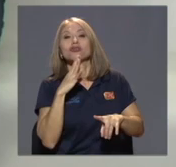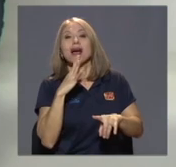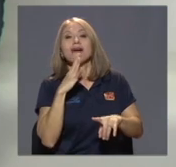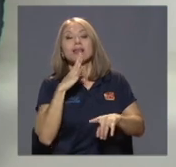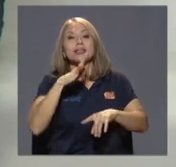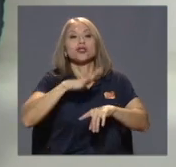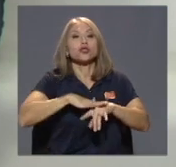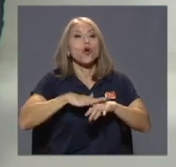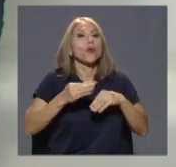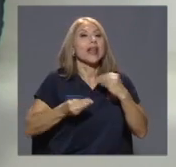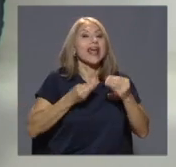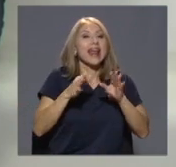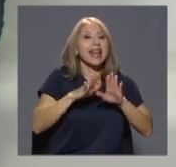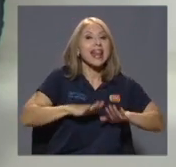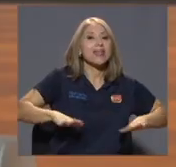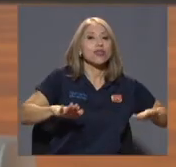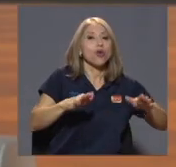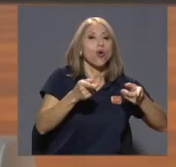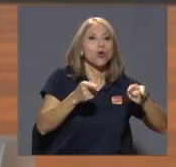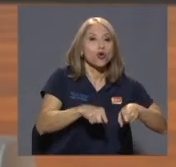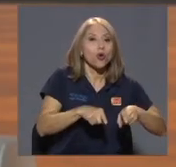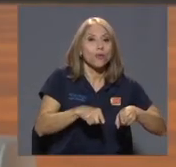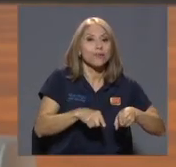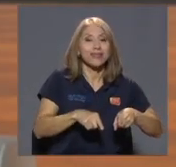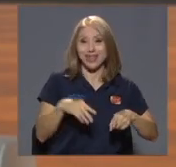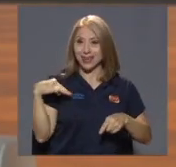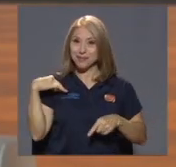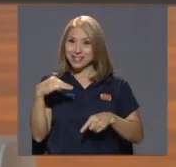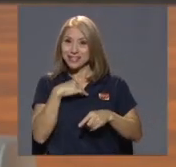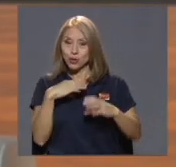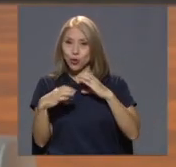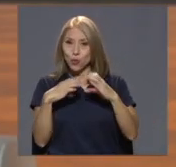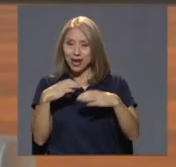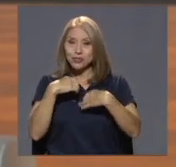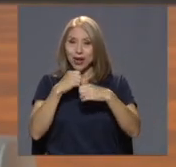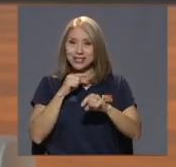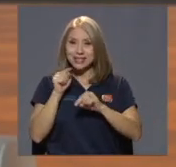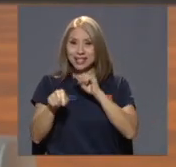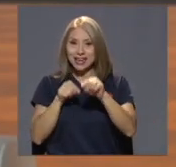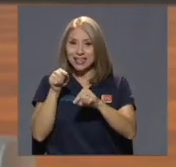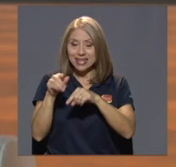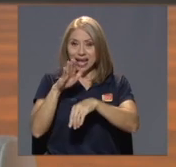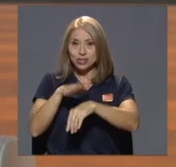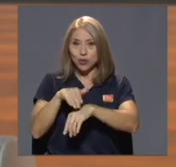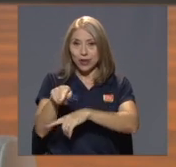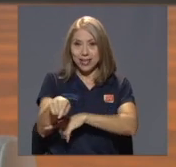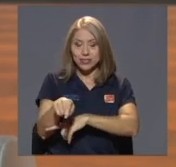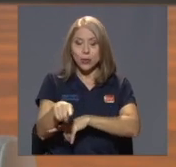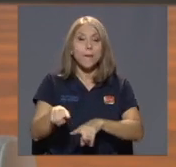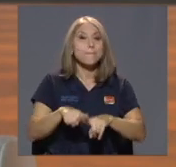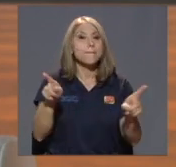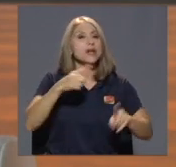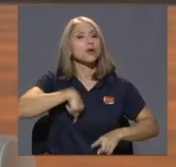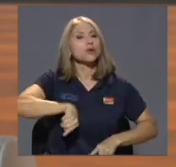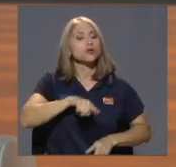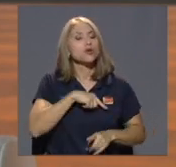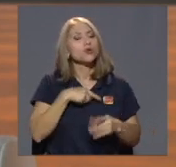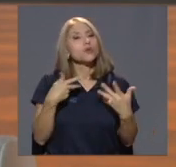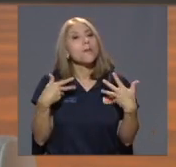hace también desde el Ministerio de Comunicación, pero en general hemos tratado más bien